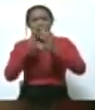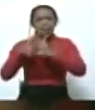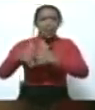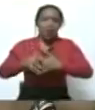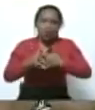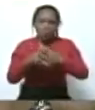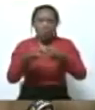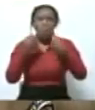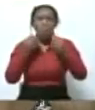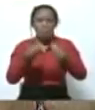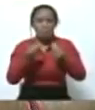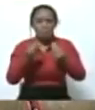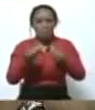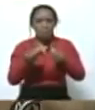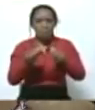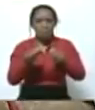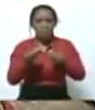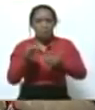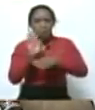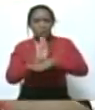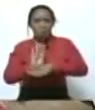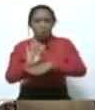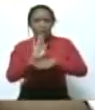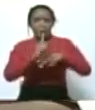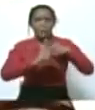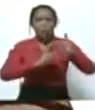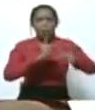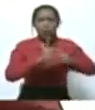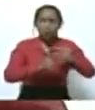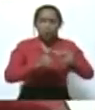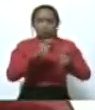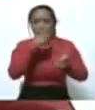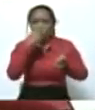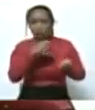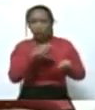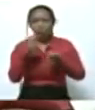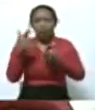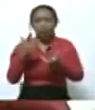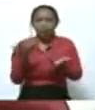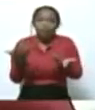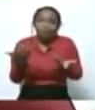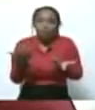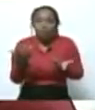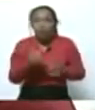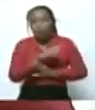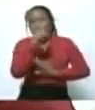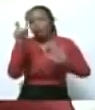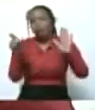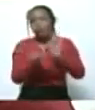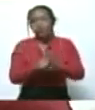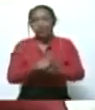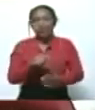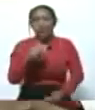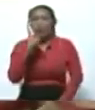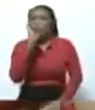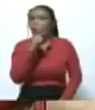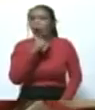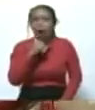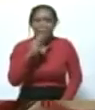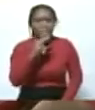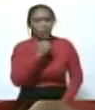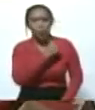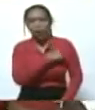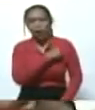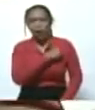Unidos para proteger la producción y el tráfico de droga, es absolutamente inmoral. Ah, el